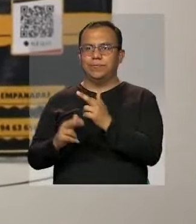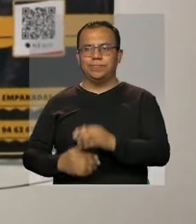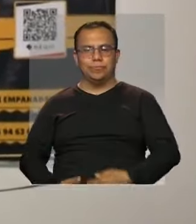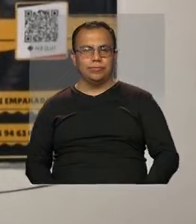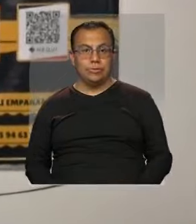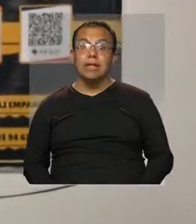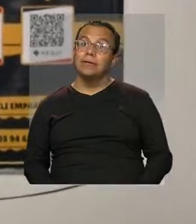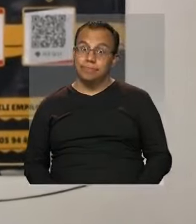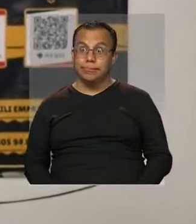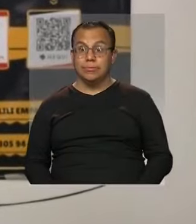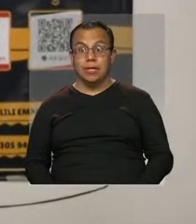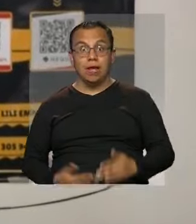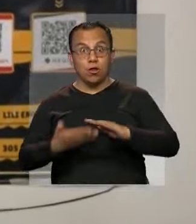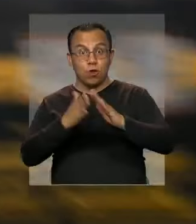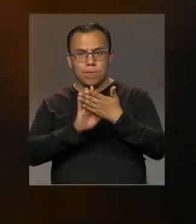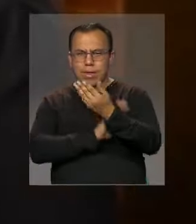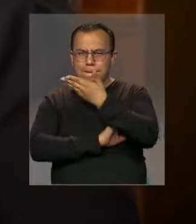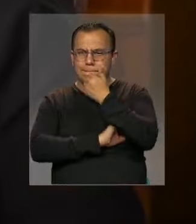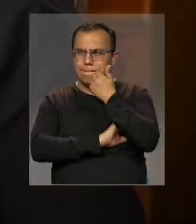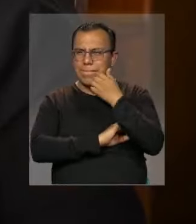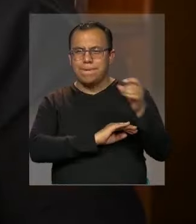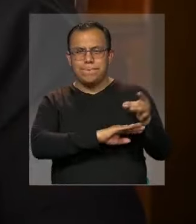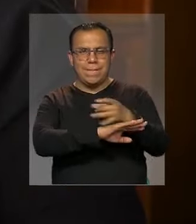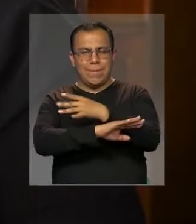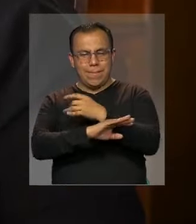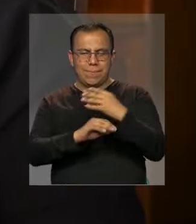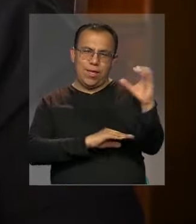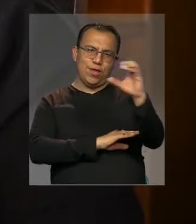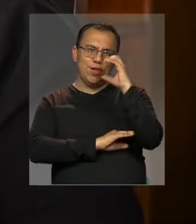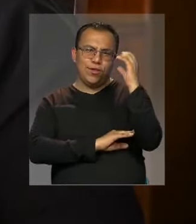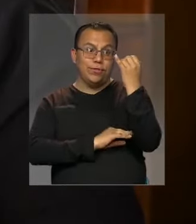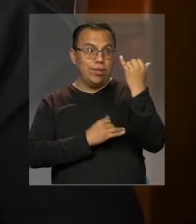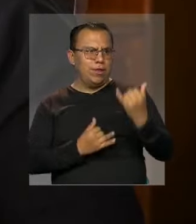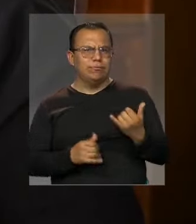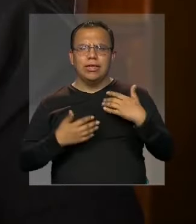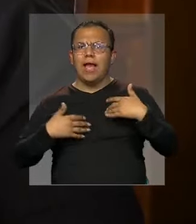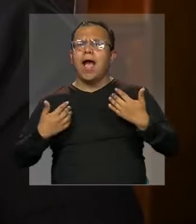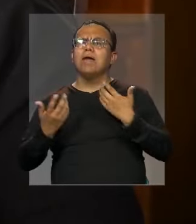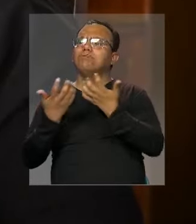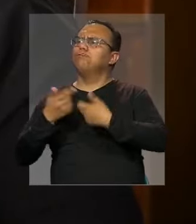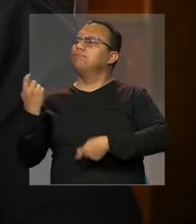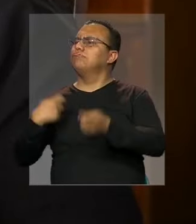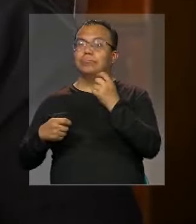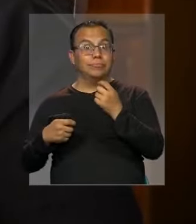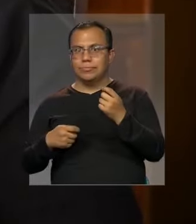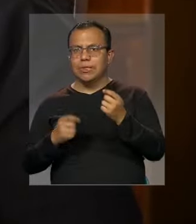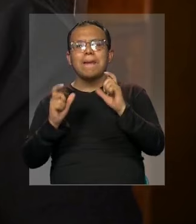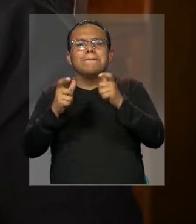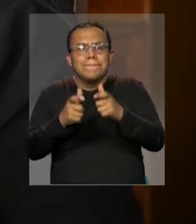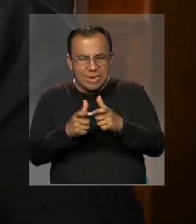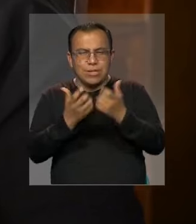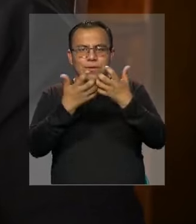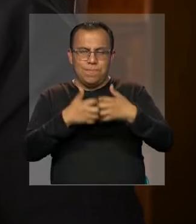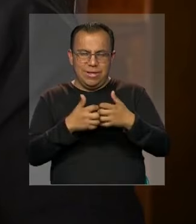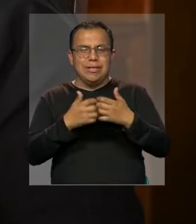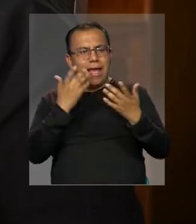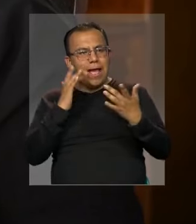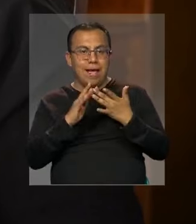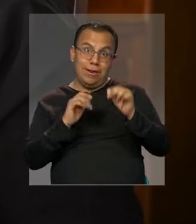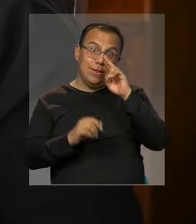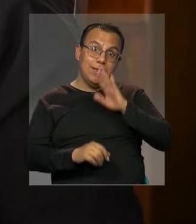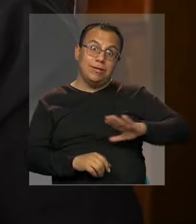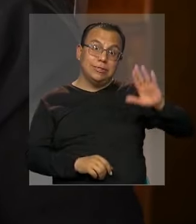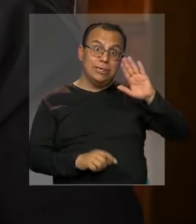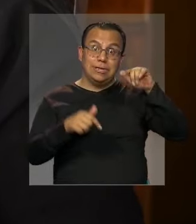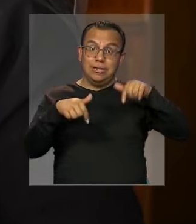Fui escogida como una de las mejores emprendedoras del país. Ya no soy una emprendedora, soy una microempresaria. Es una multinacional de